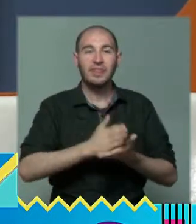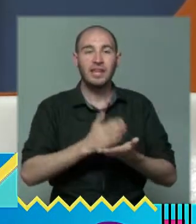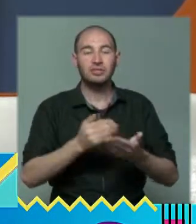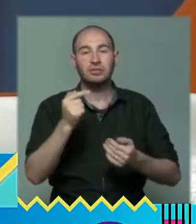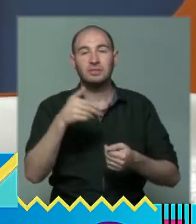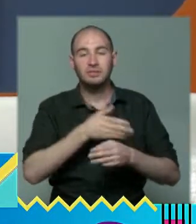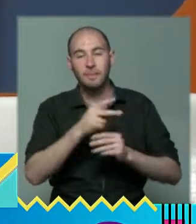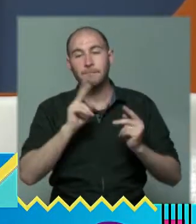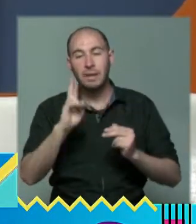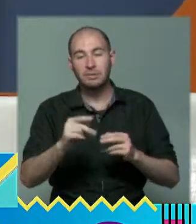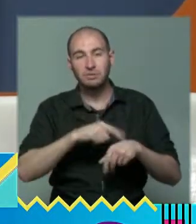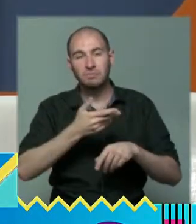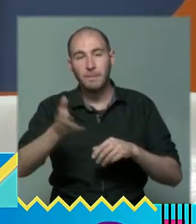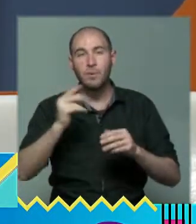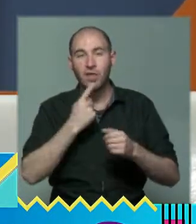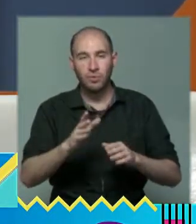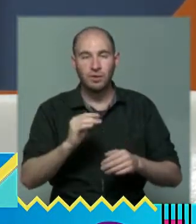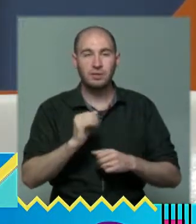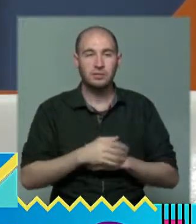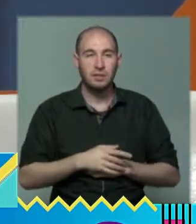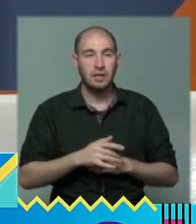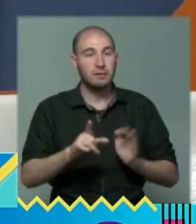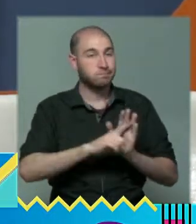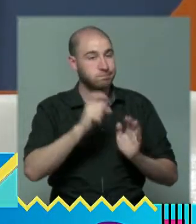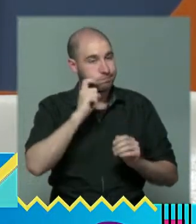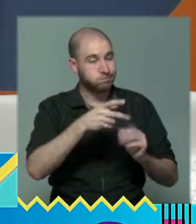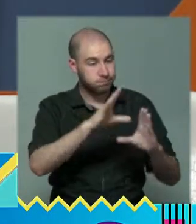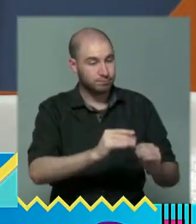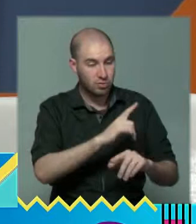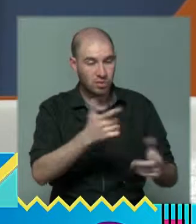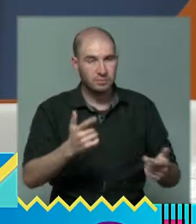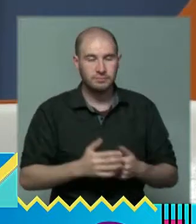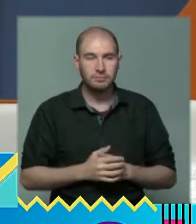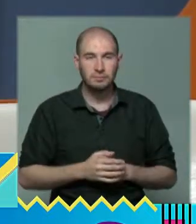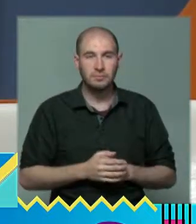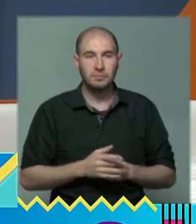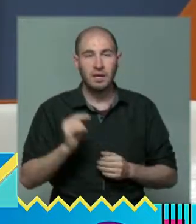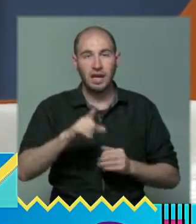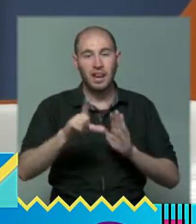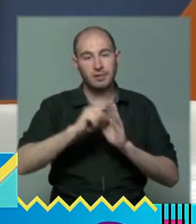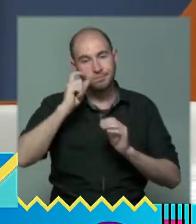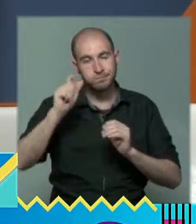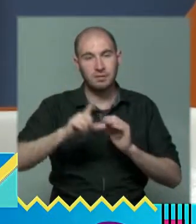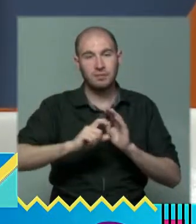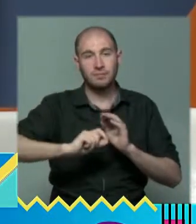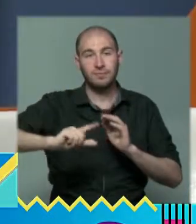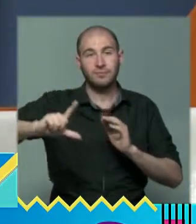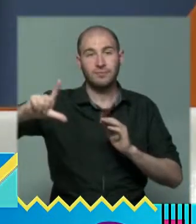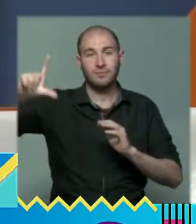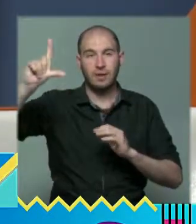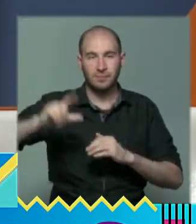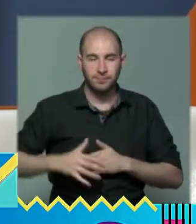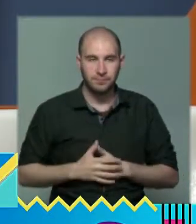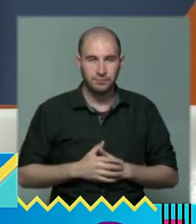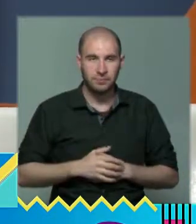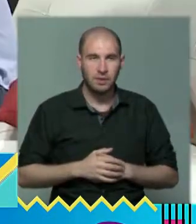salidas transitorias, libertad condicional. Y no se redució el delito. Y lo cierto es que y vamos viendo las tasas de delito y la tasa de delito sigue creciendo. Entonces,